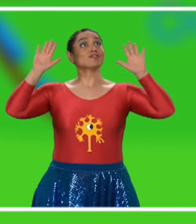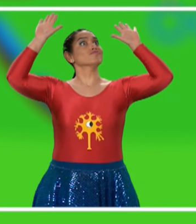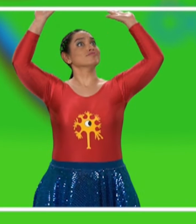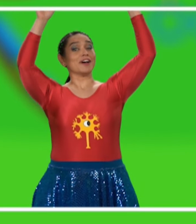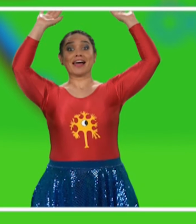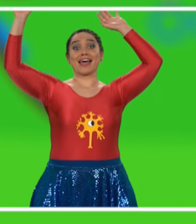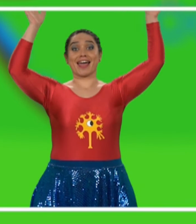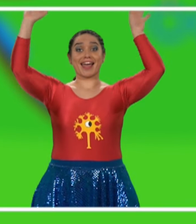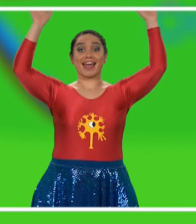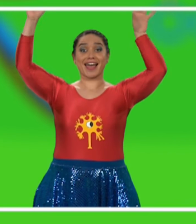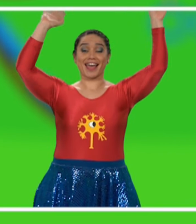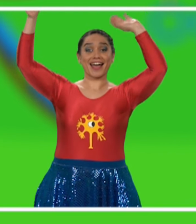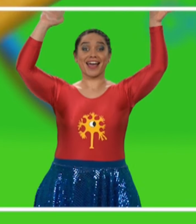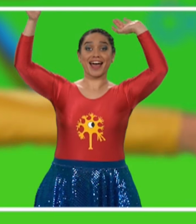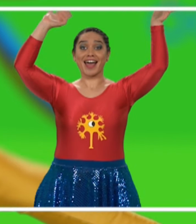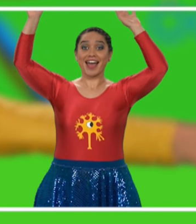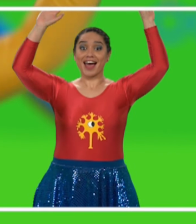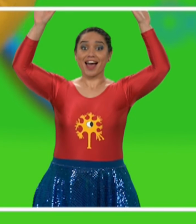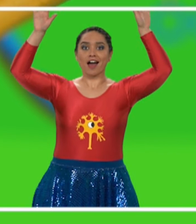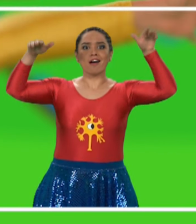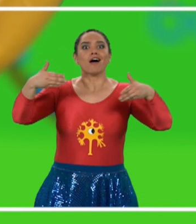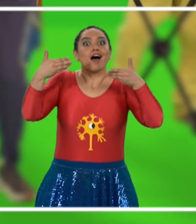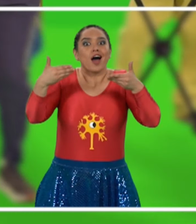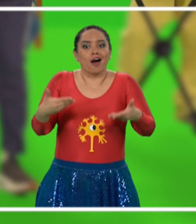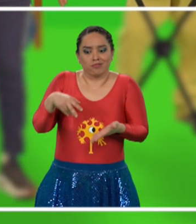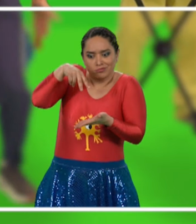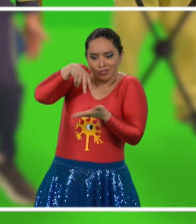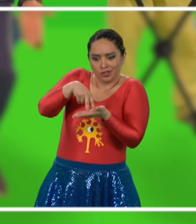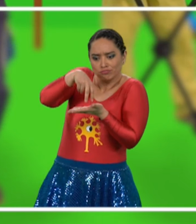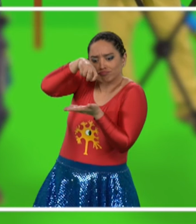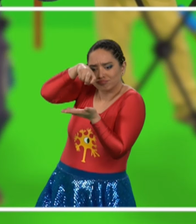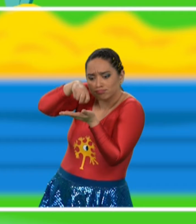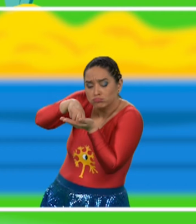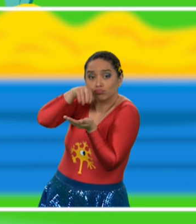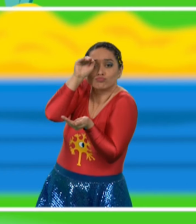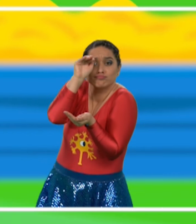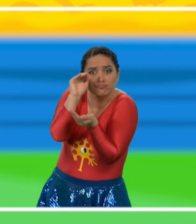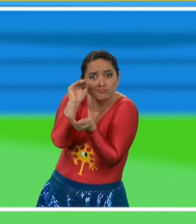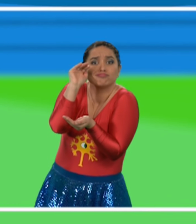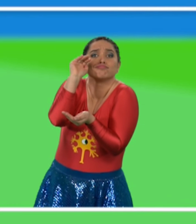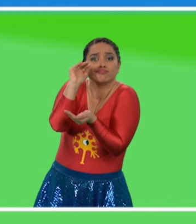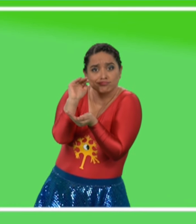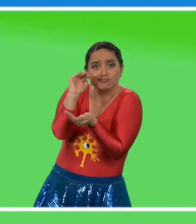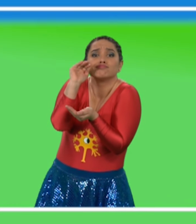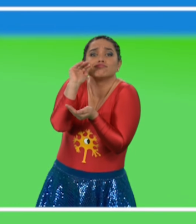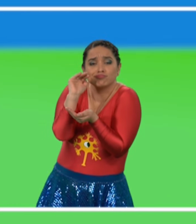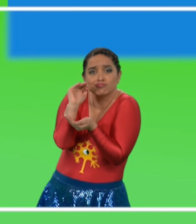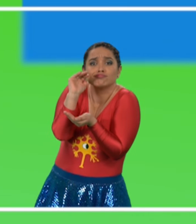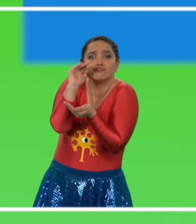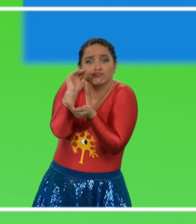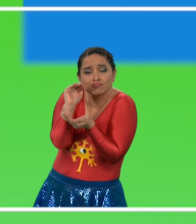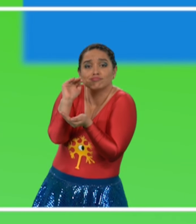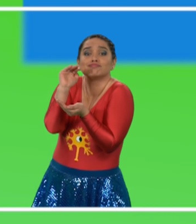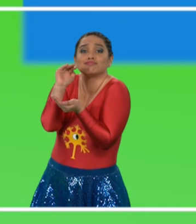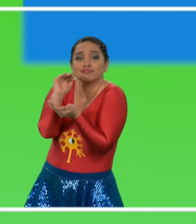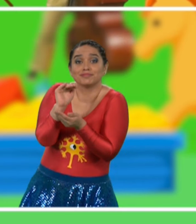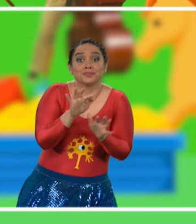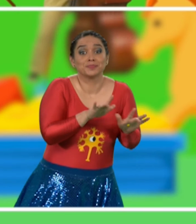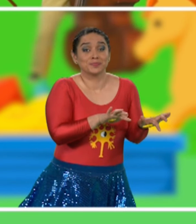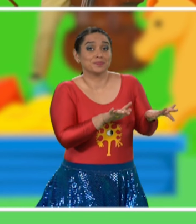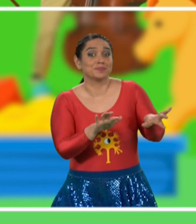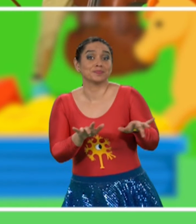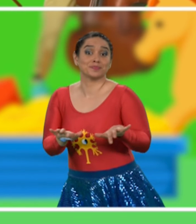las manitos, sacude las lomas. Abajo agachadito, pequeñito